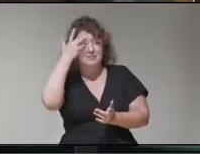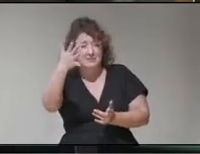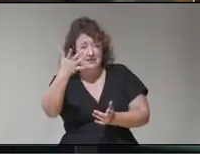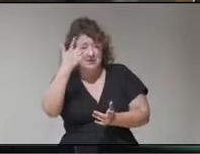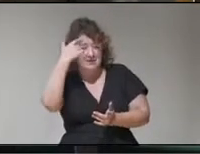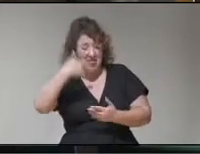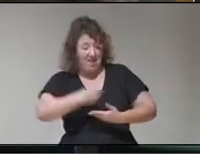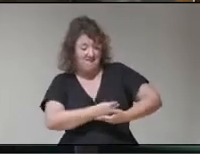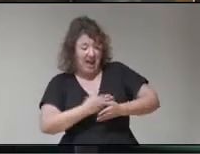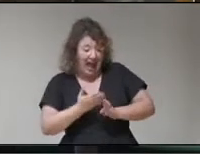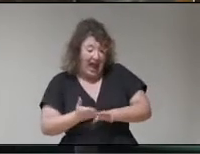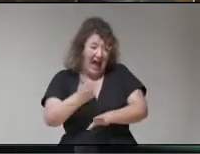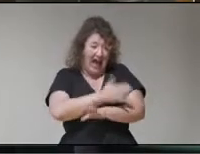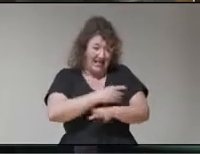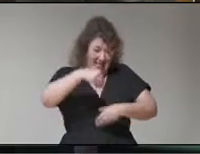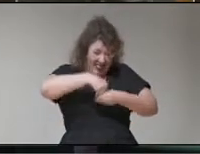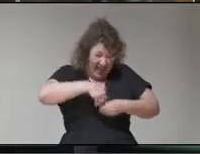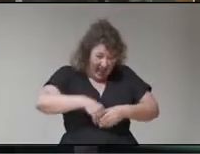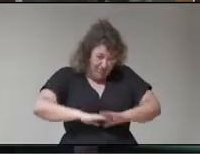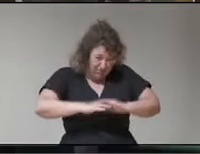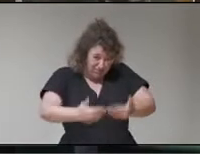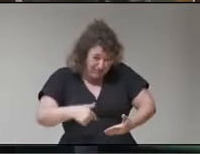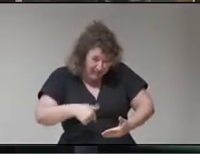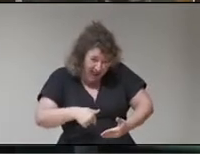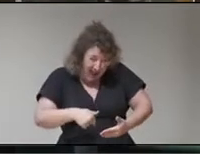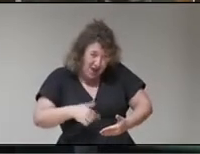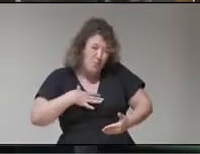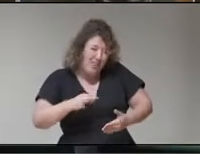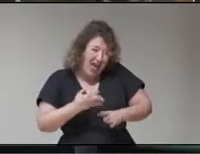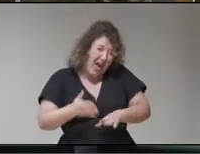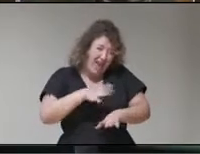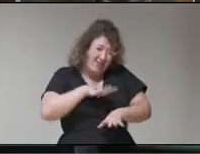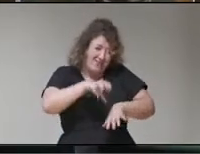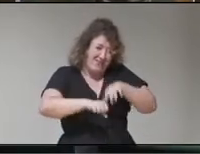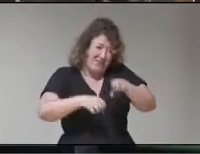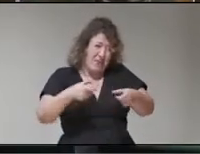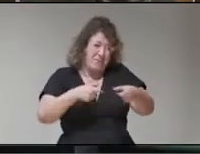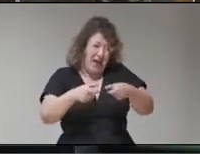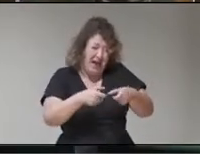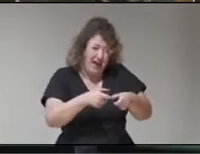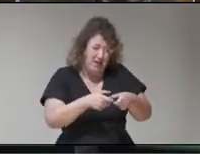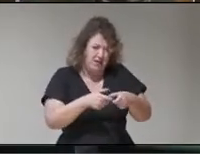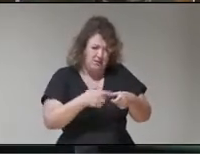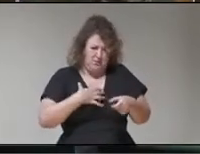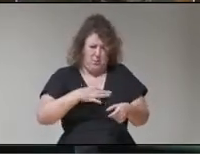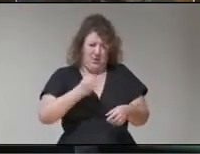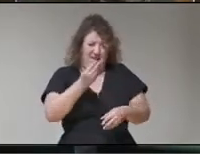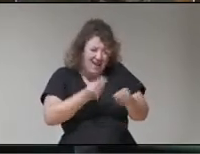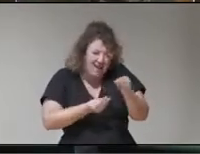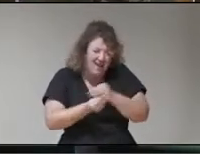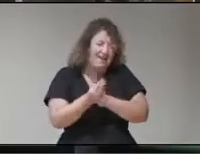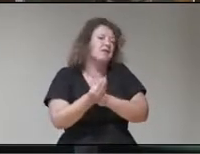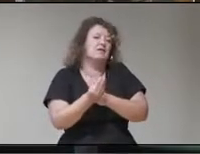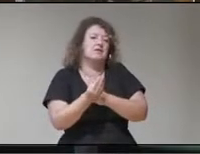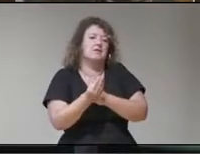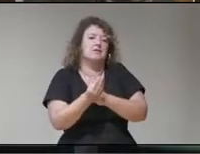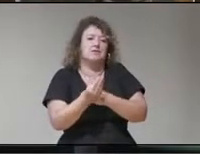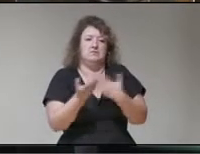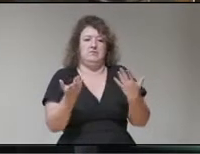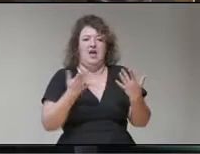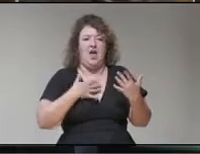del feto antes del nacimiento, ¿cómo sería factible el que este niño no